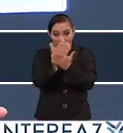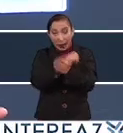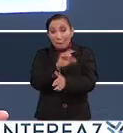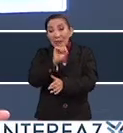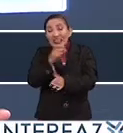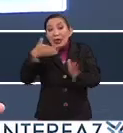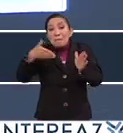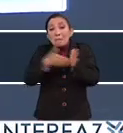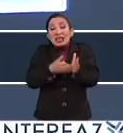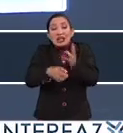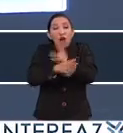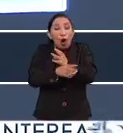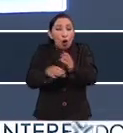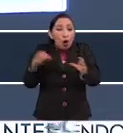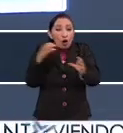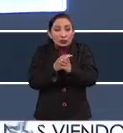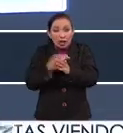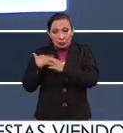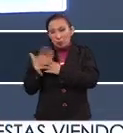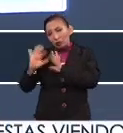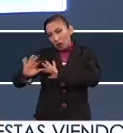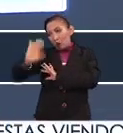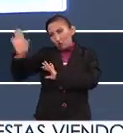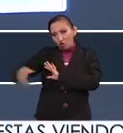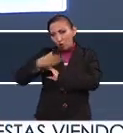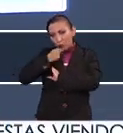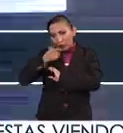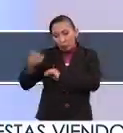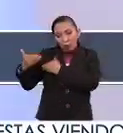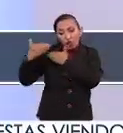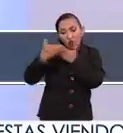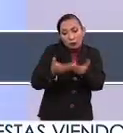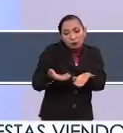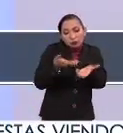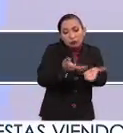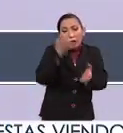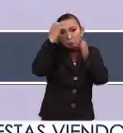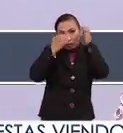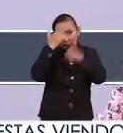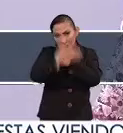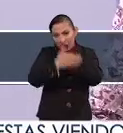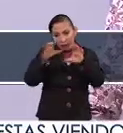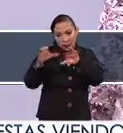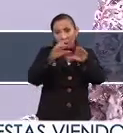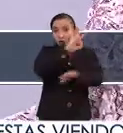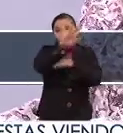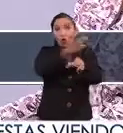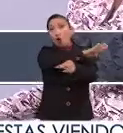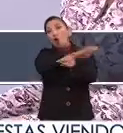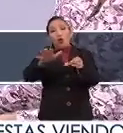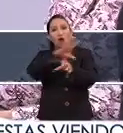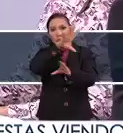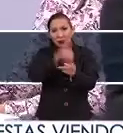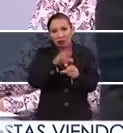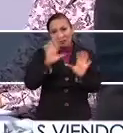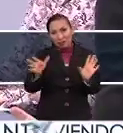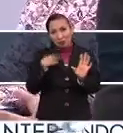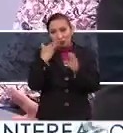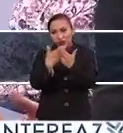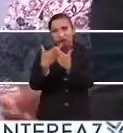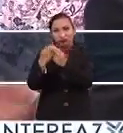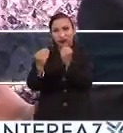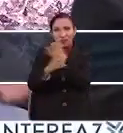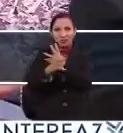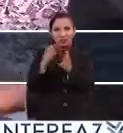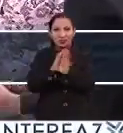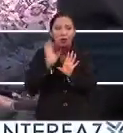de 20,000 piezas que dejó, que se exhiben en exposiciones temporales, no podríamos exhibirlas todas al mismo tiempo, claro,